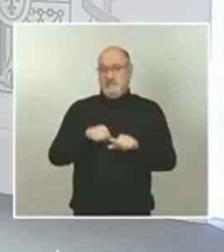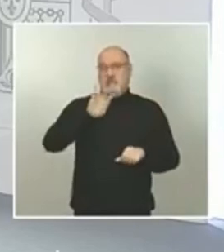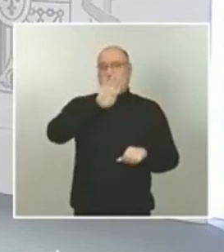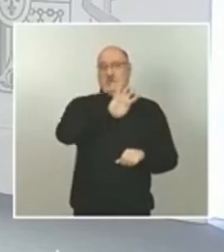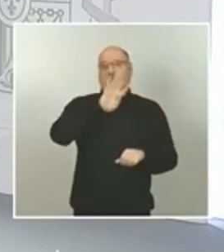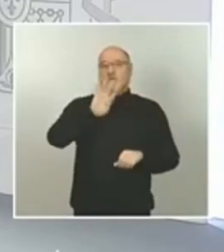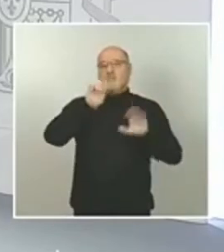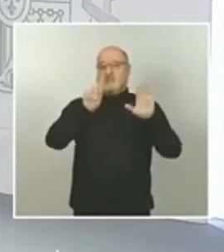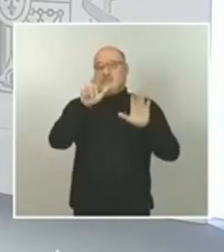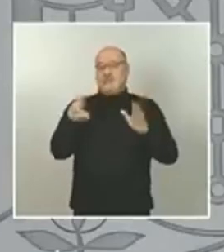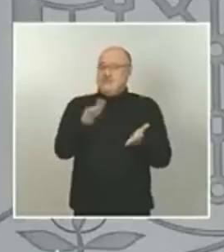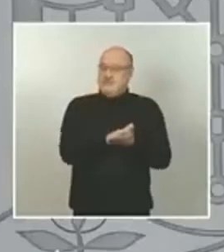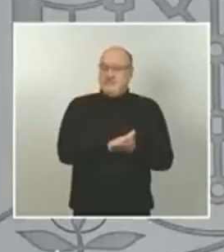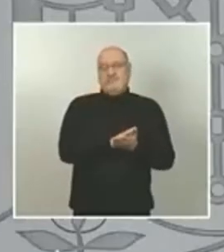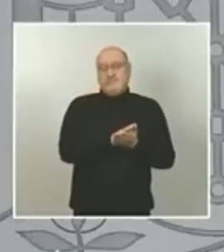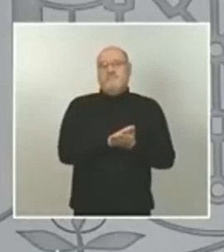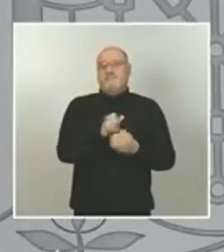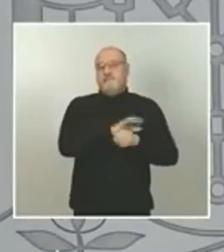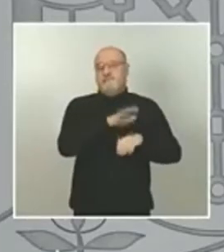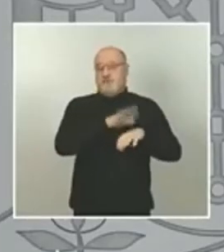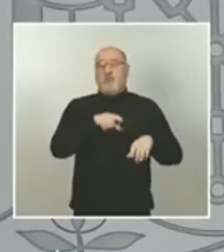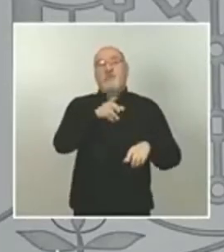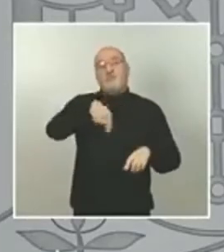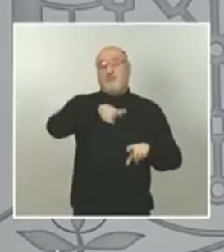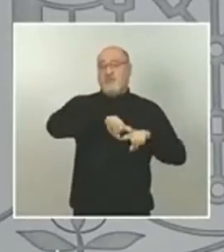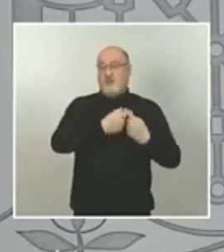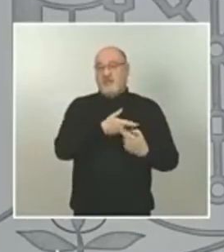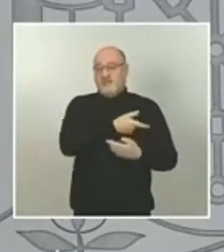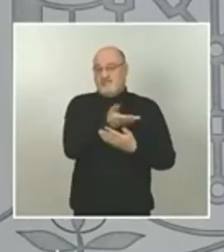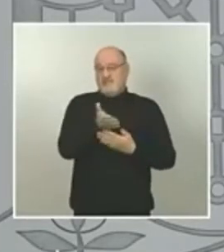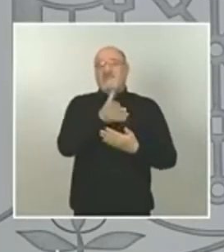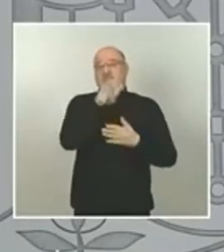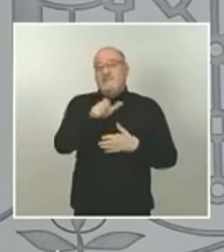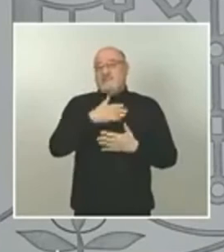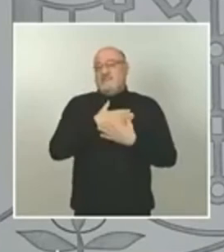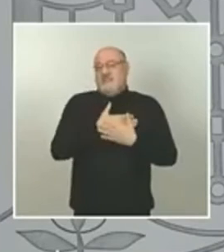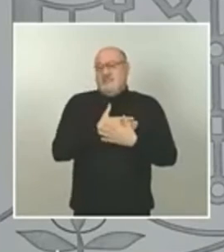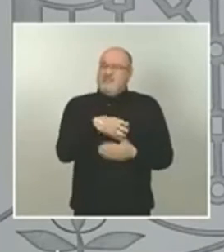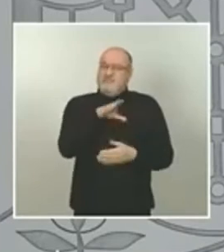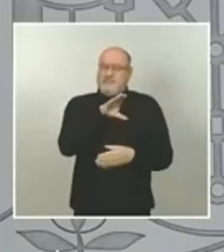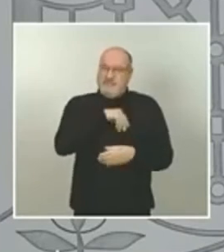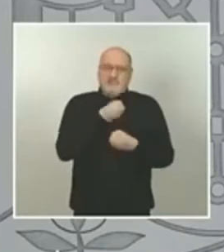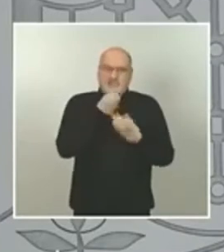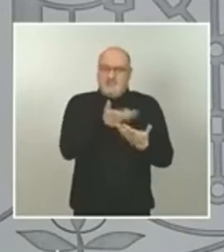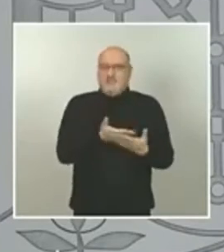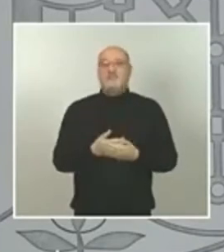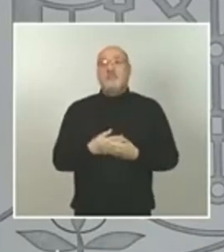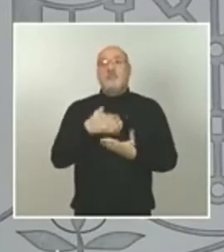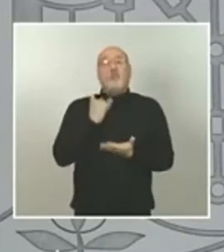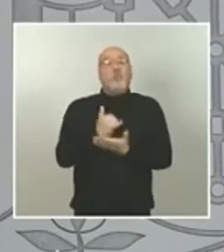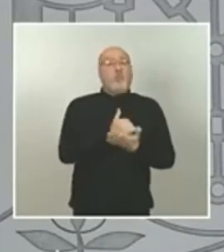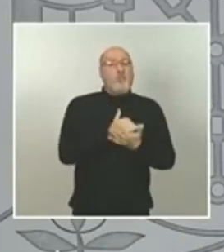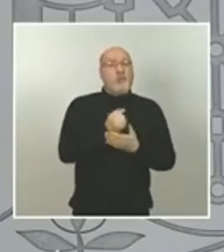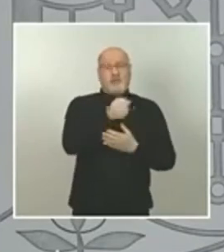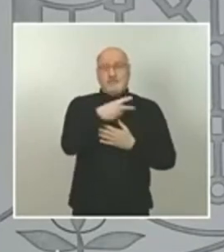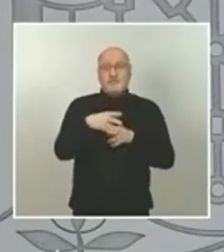Nuestro pésame y solidaridad con las familias y los seres queridos de las personas que han fallecido. Las pruebas diagnósticas que se han celebrado en la